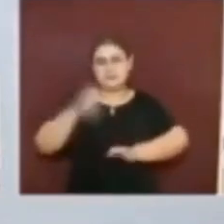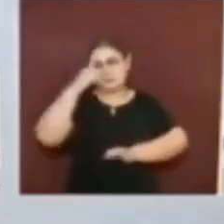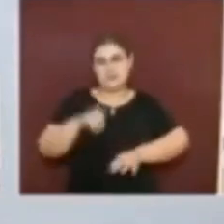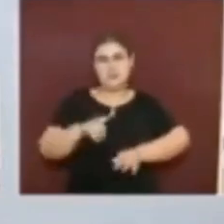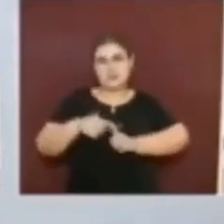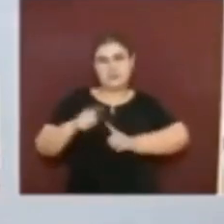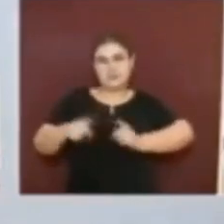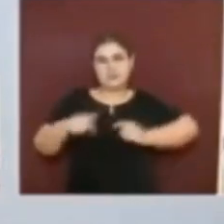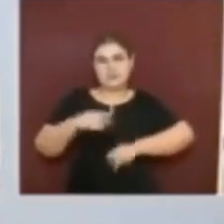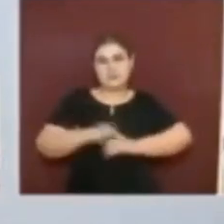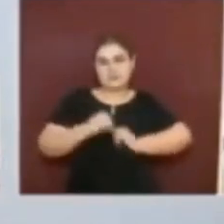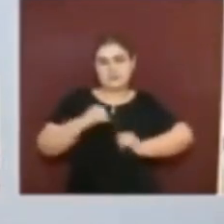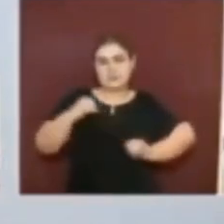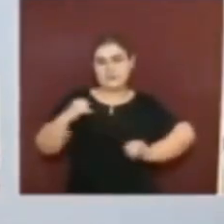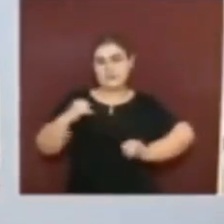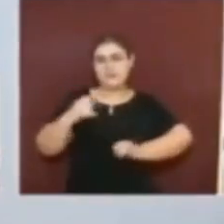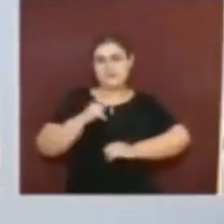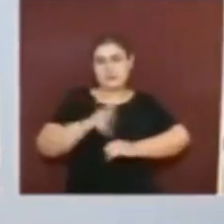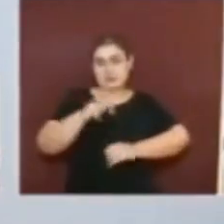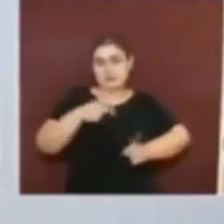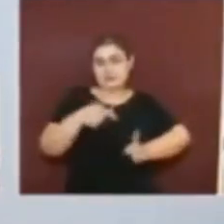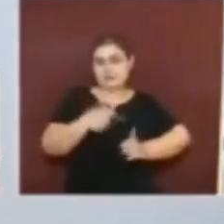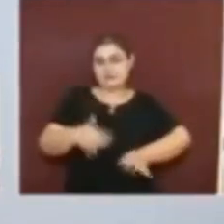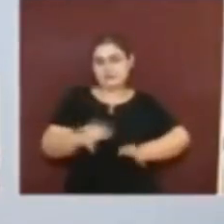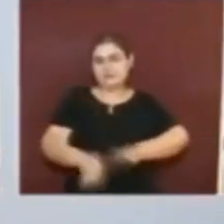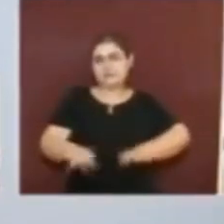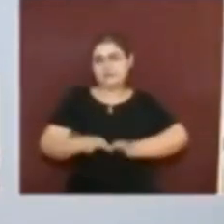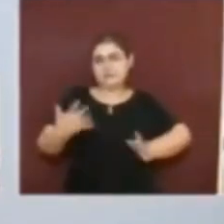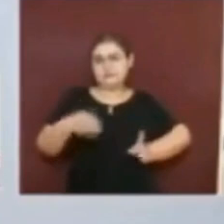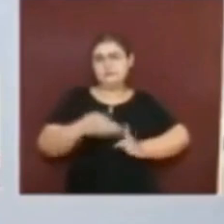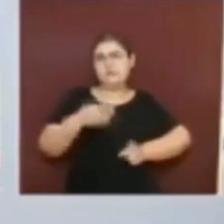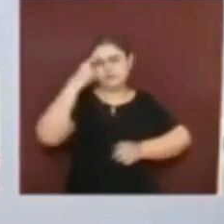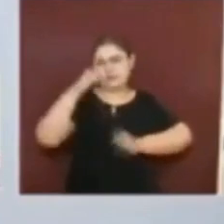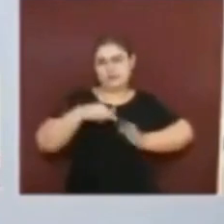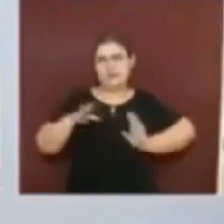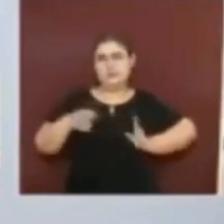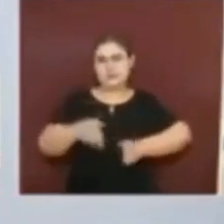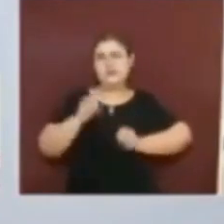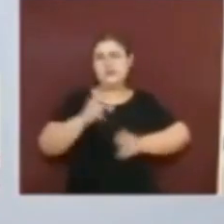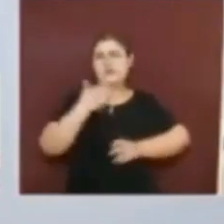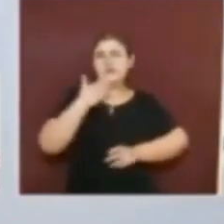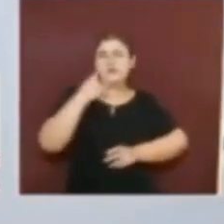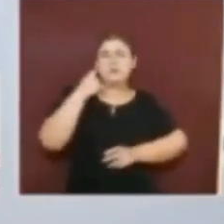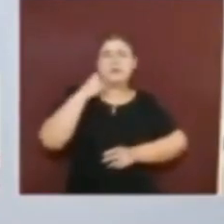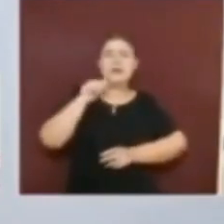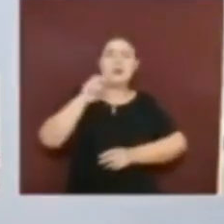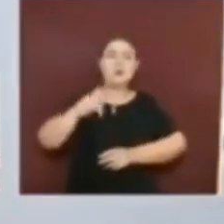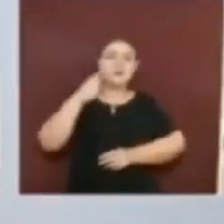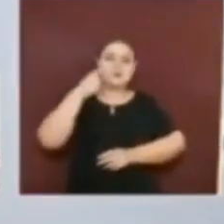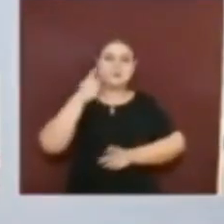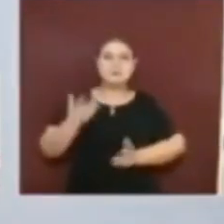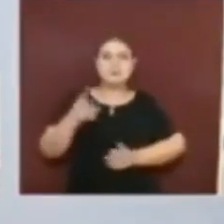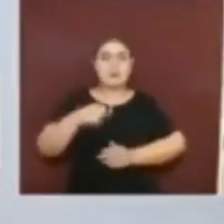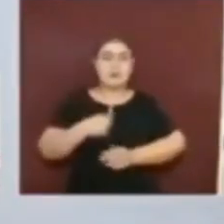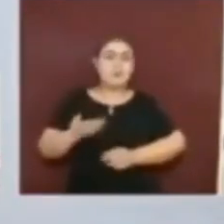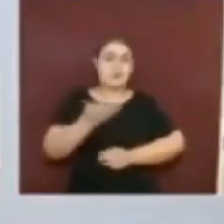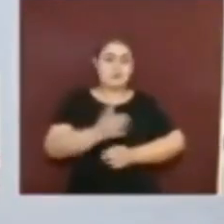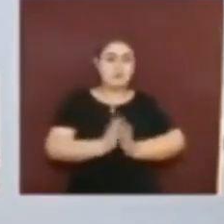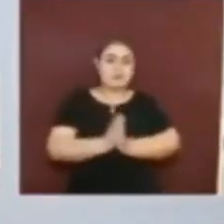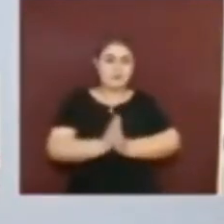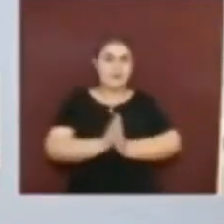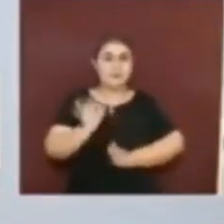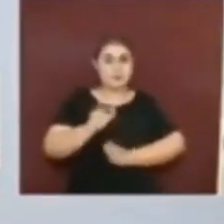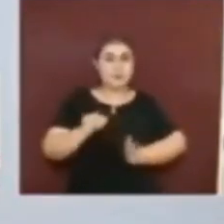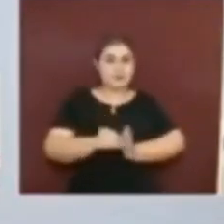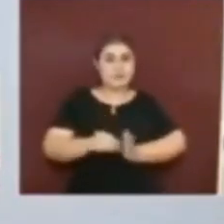factor ahí de trabajo específico. Bueno, a ver, Aarón, yo te pido, si todavía le queda tiempo a este proceso,